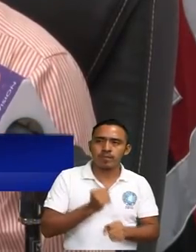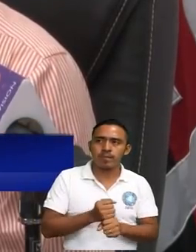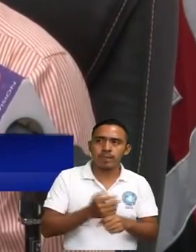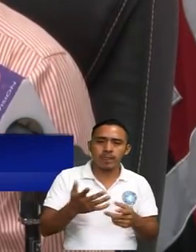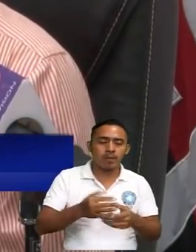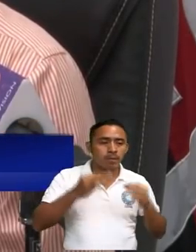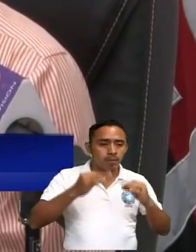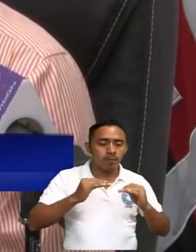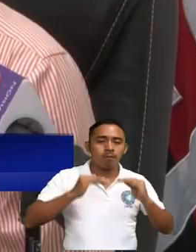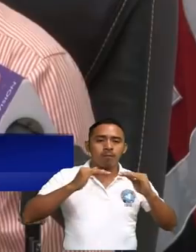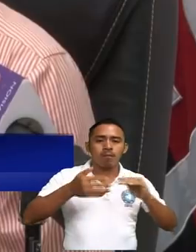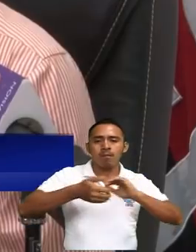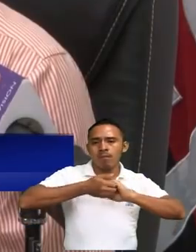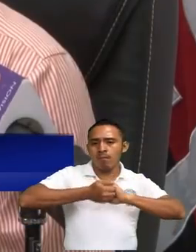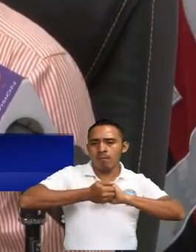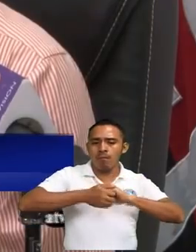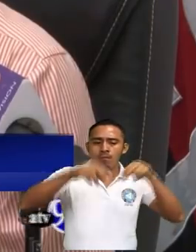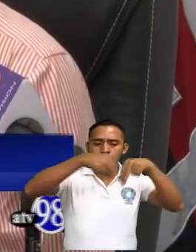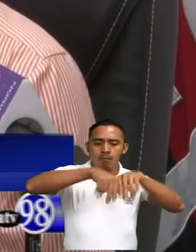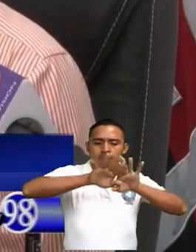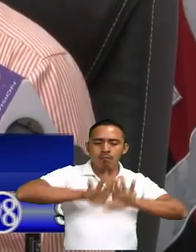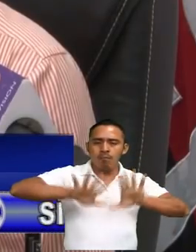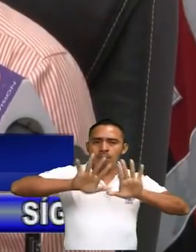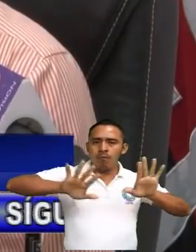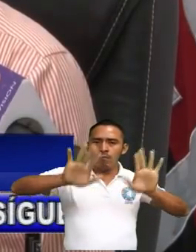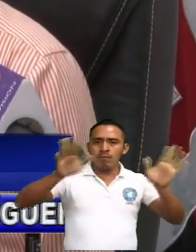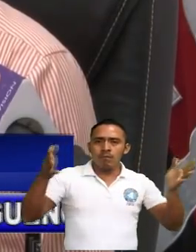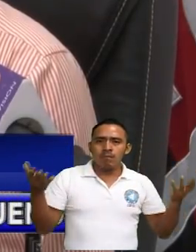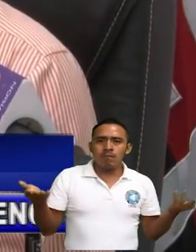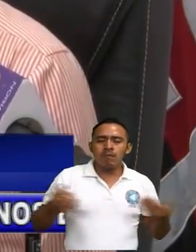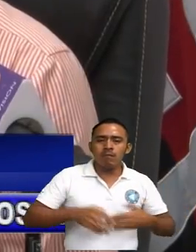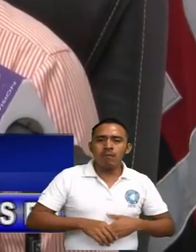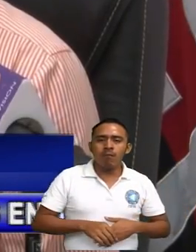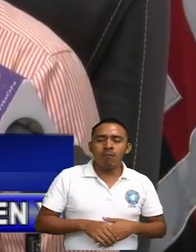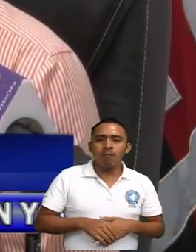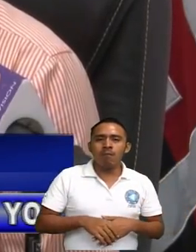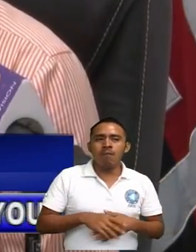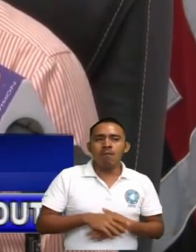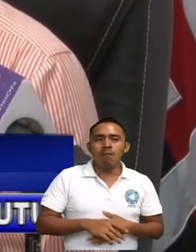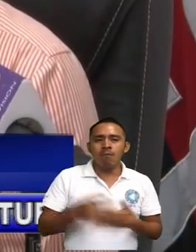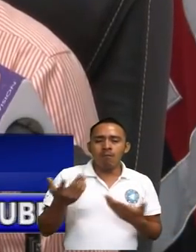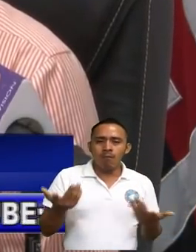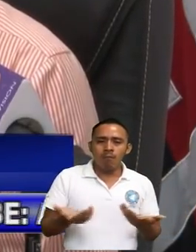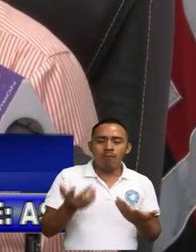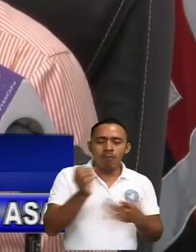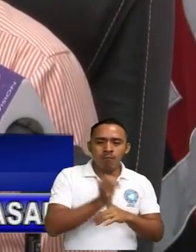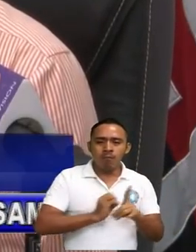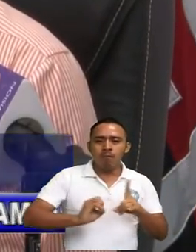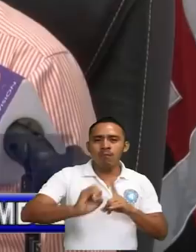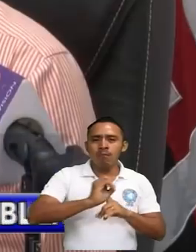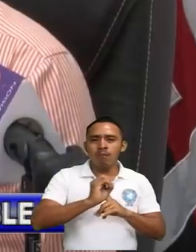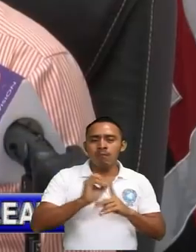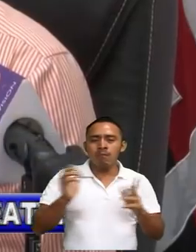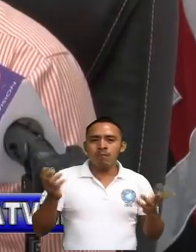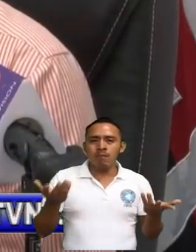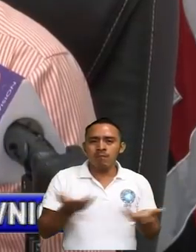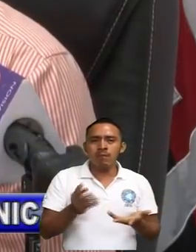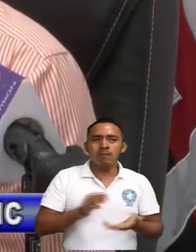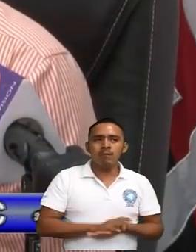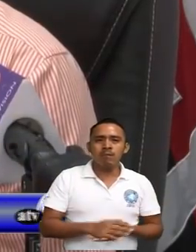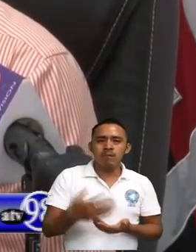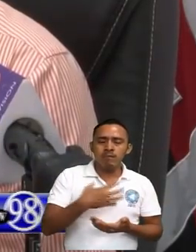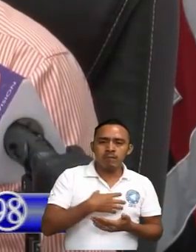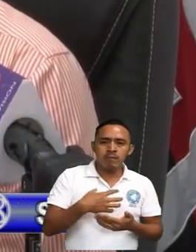sostenible y amigable con el medio ambiente. Entonces, uno de los organismos que financia es